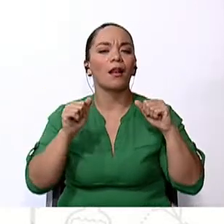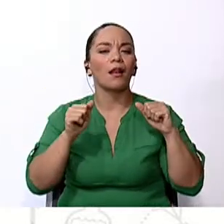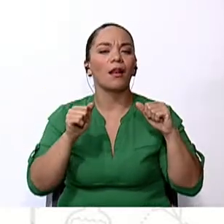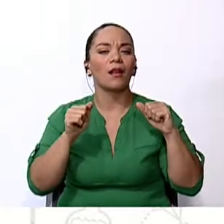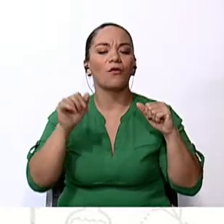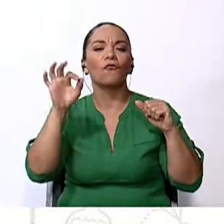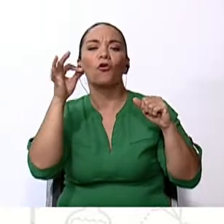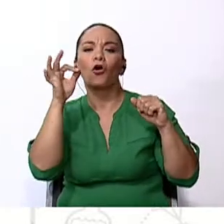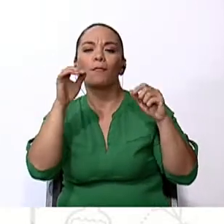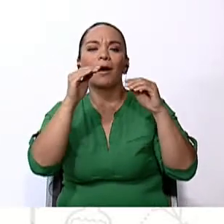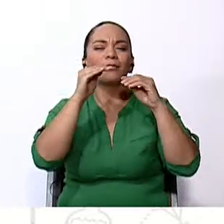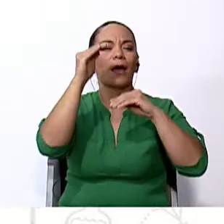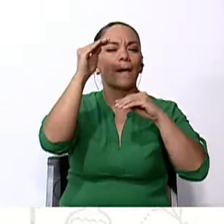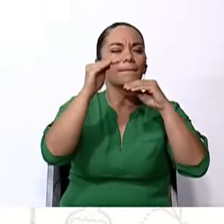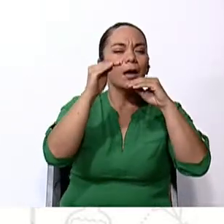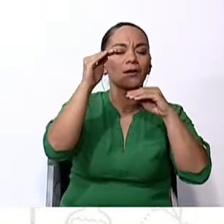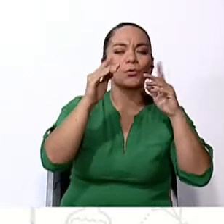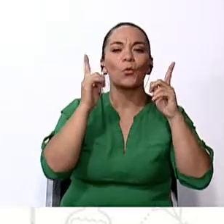¿Lo están logrando?